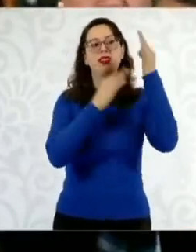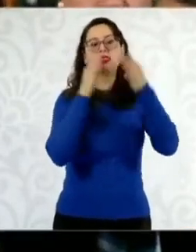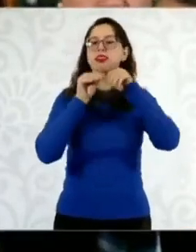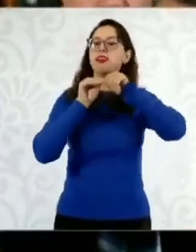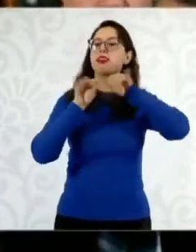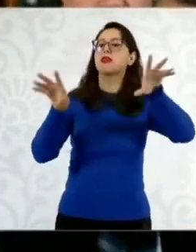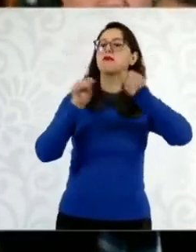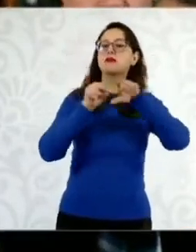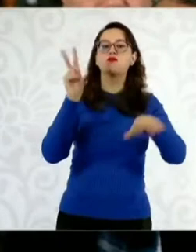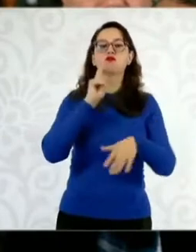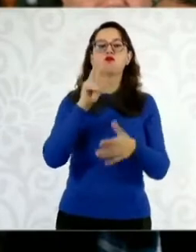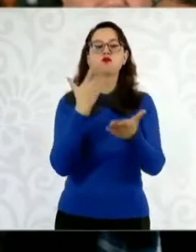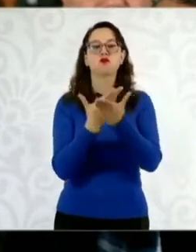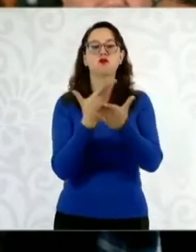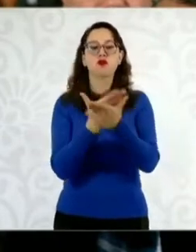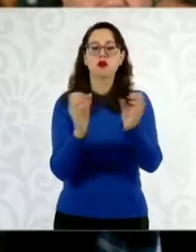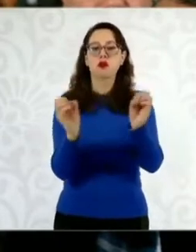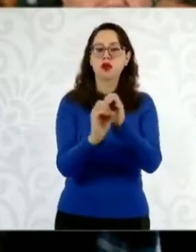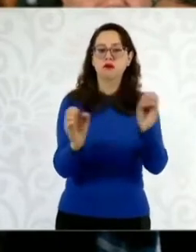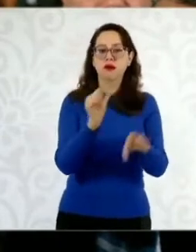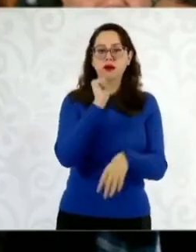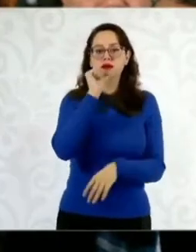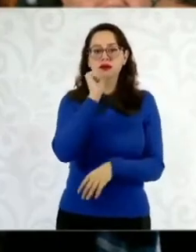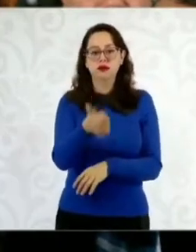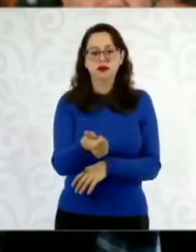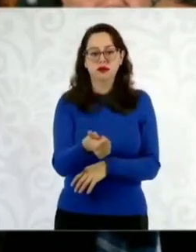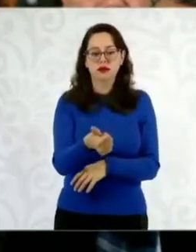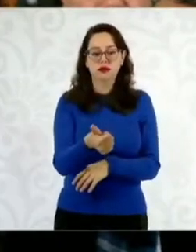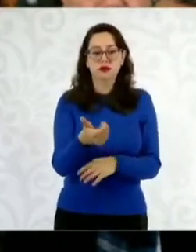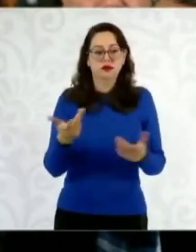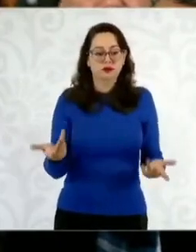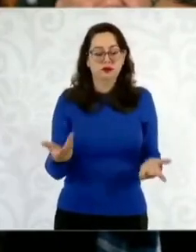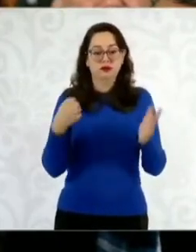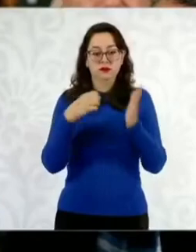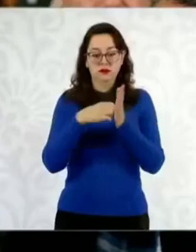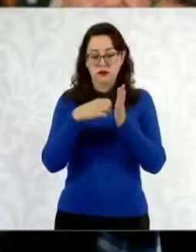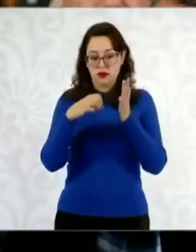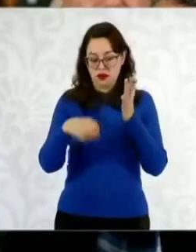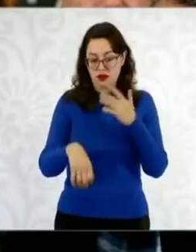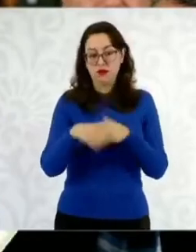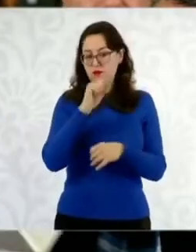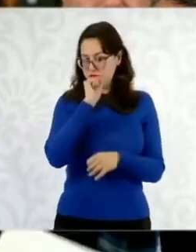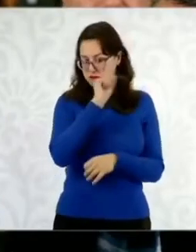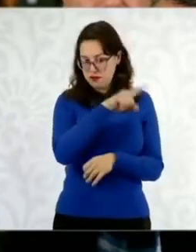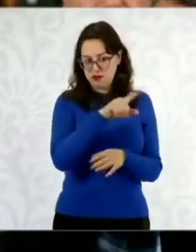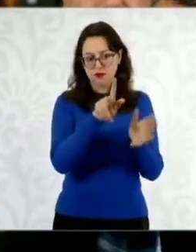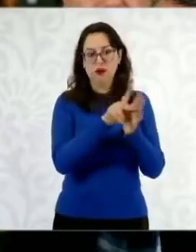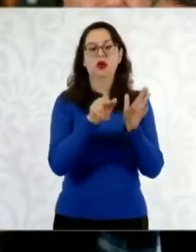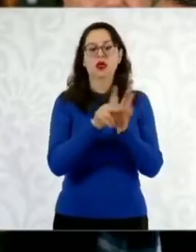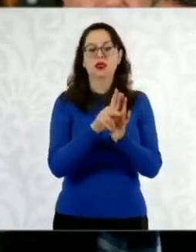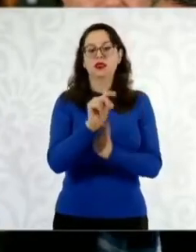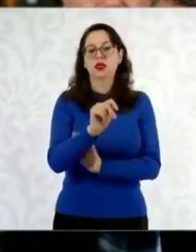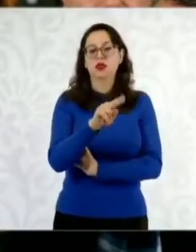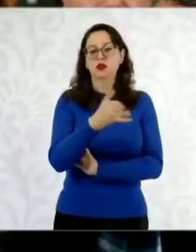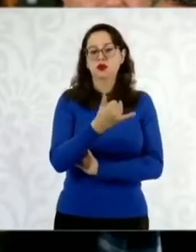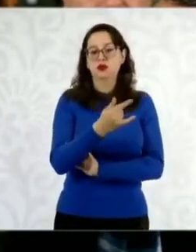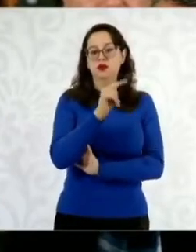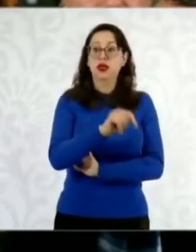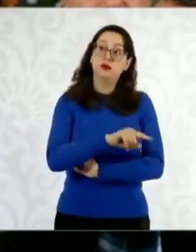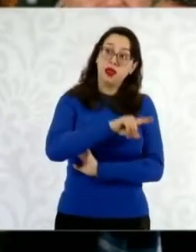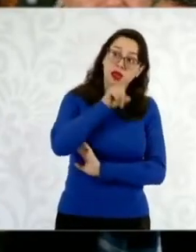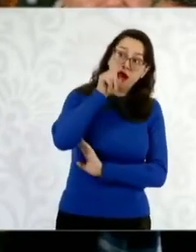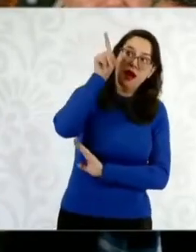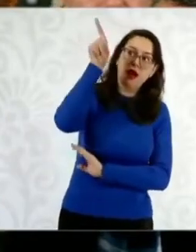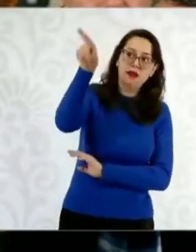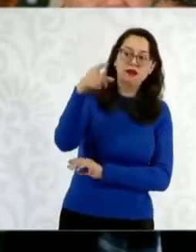propaganda sin presentar ninguna prueba. Está el caso del New York Times mismo en el tema de Irak, diciendo que